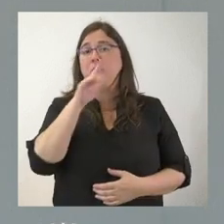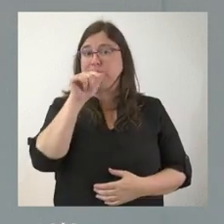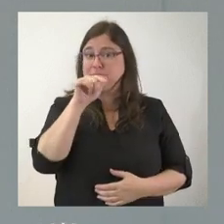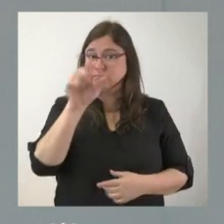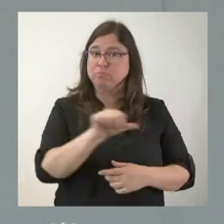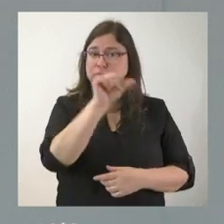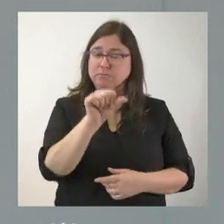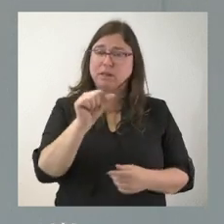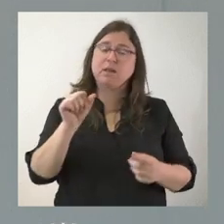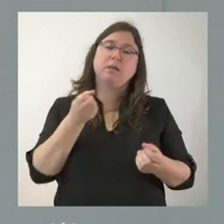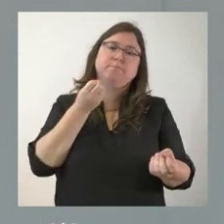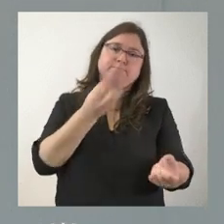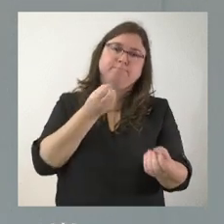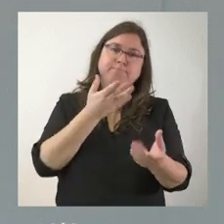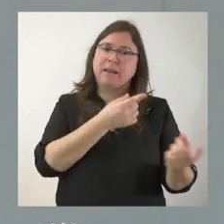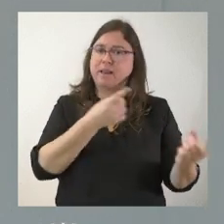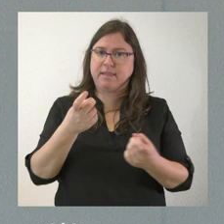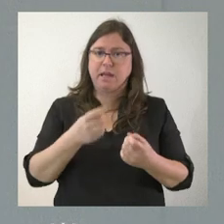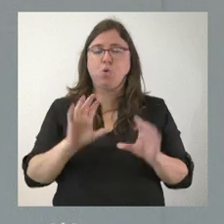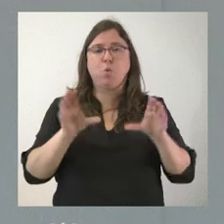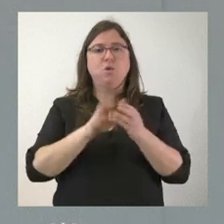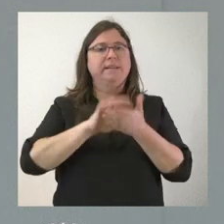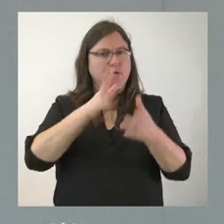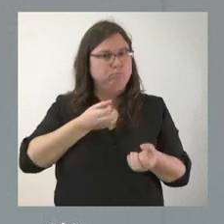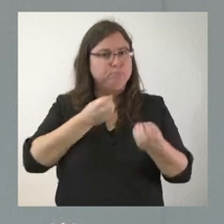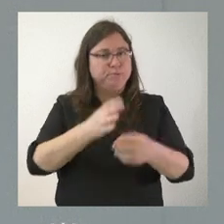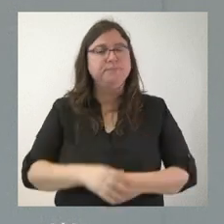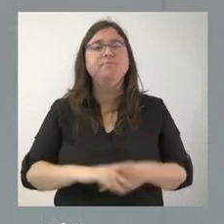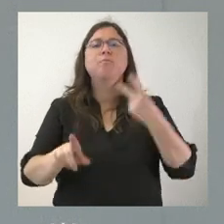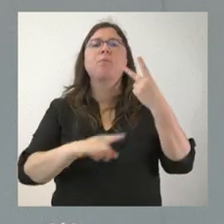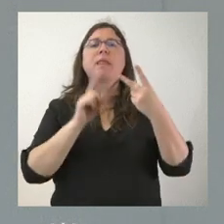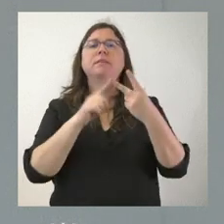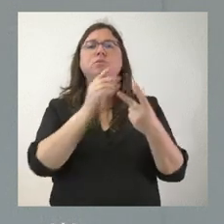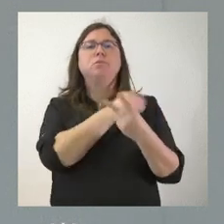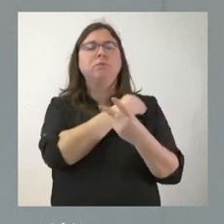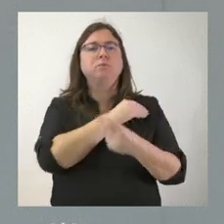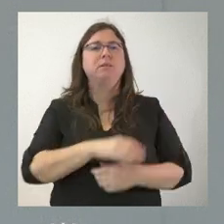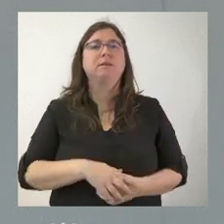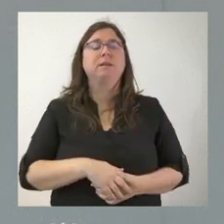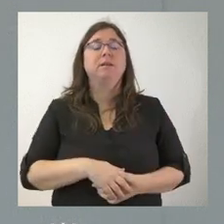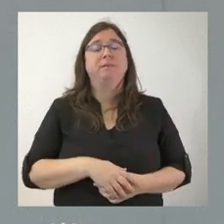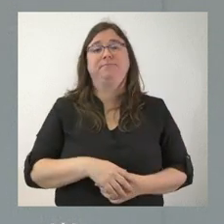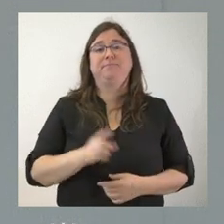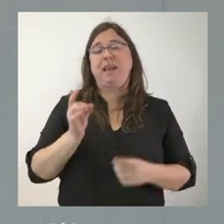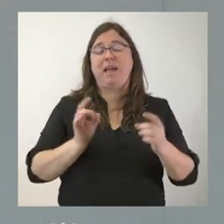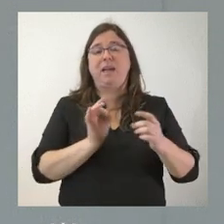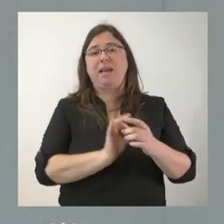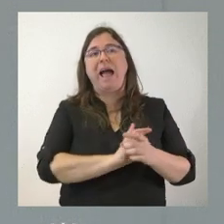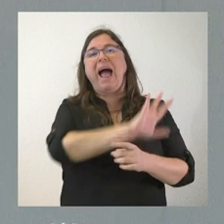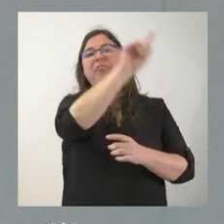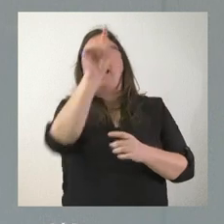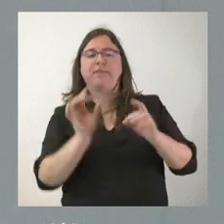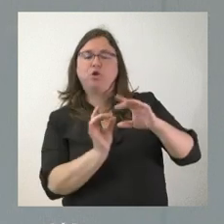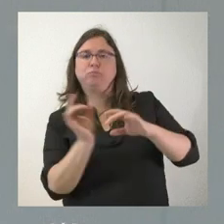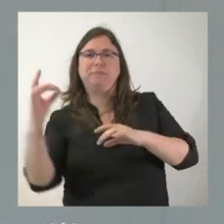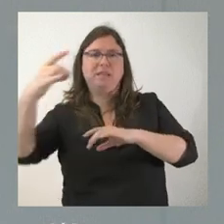daremos todas las explicaciones que sean oportunas por parte de la junta de castillón en el segundo tema que usted me pregunta el eje Atlántico Bueno cuando dice